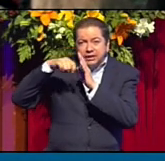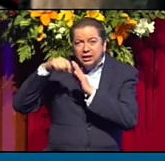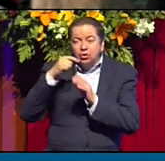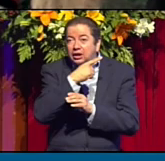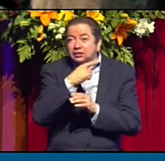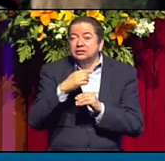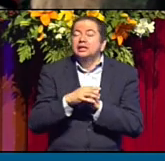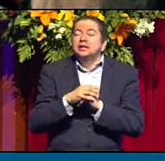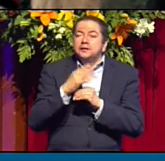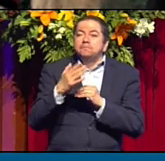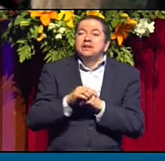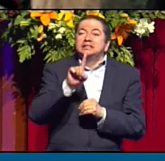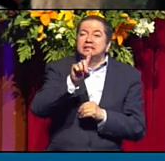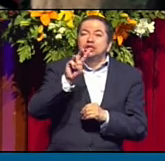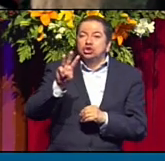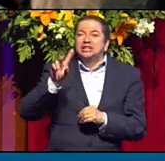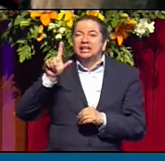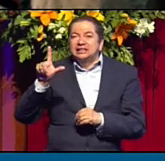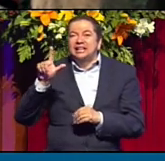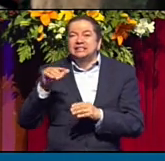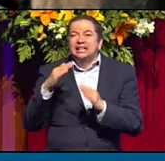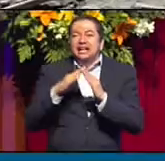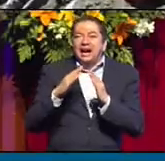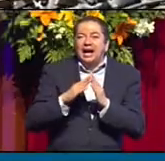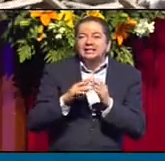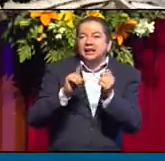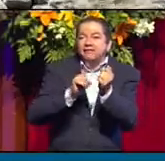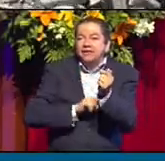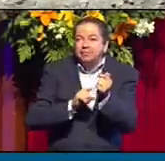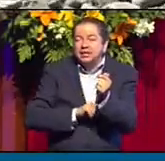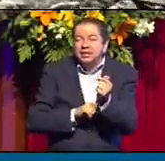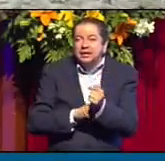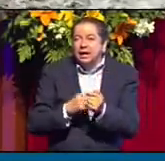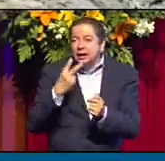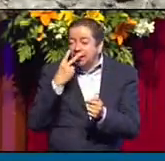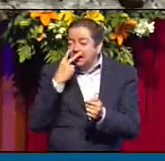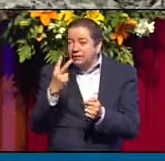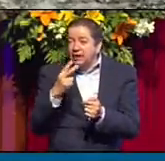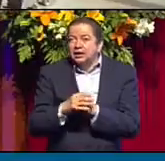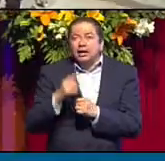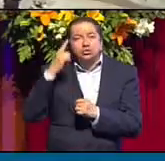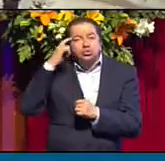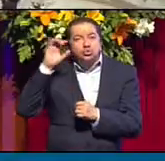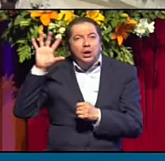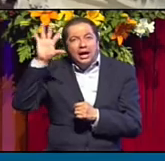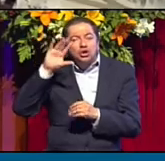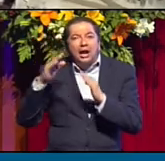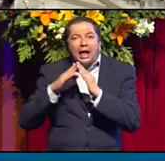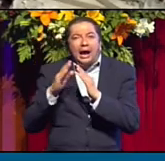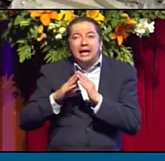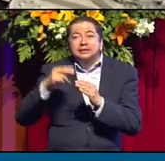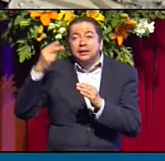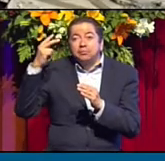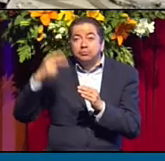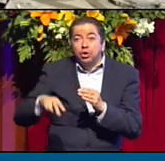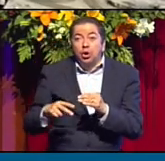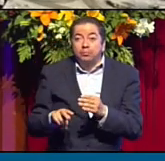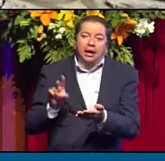137 casas, 137 familias que ven el sueño de la casa propia como una realidad.